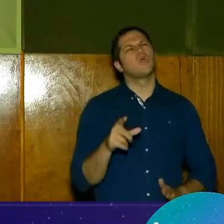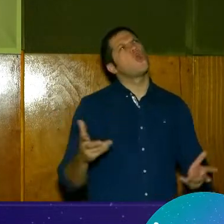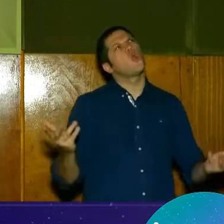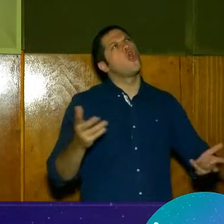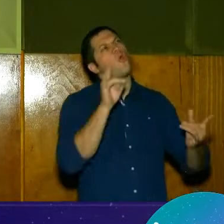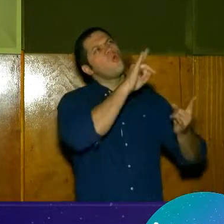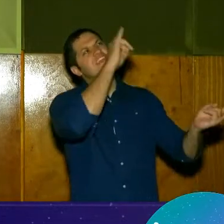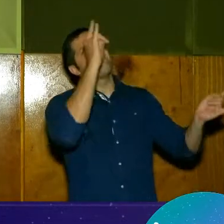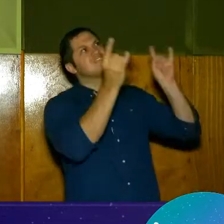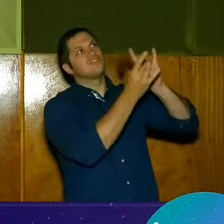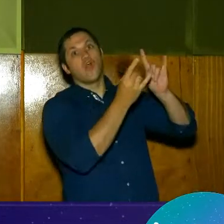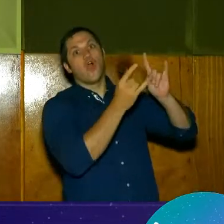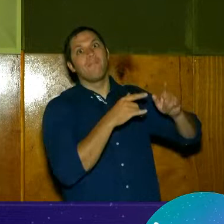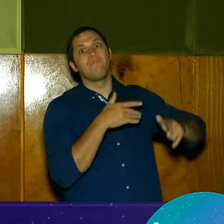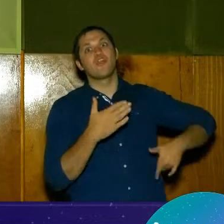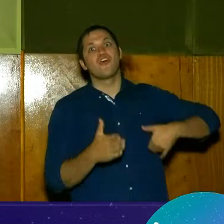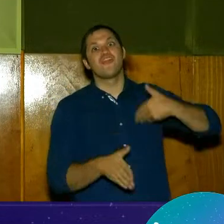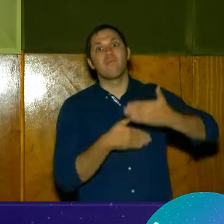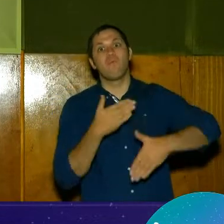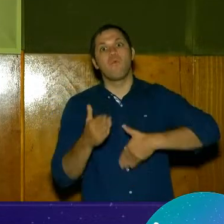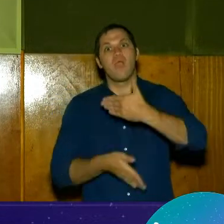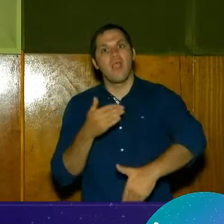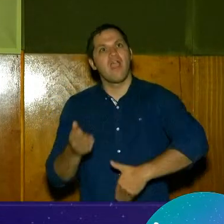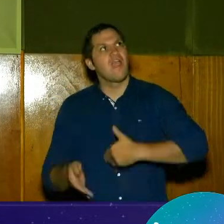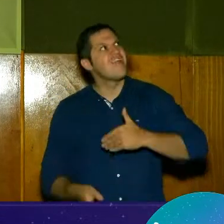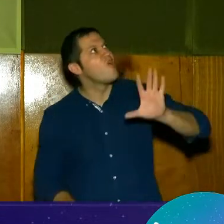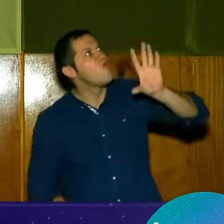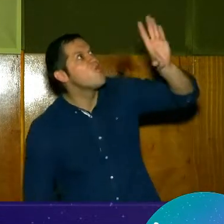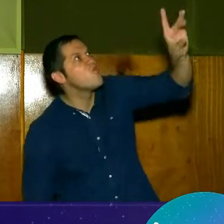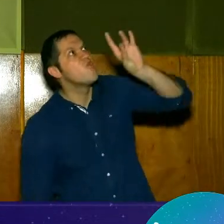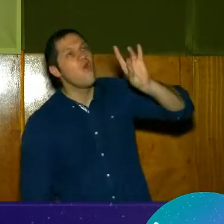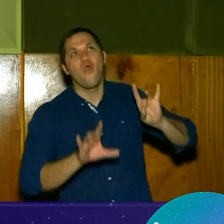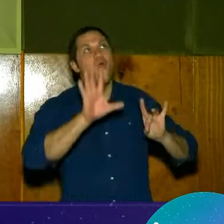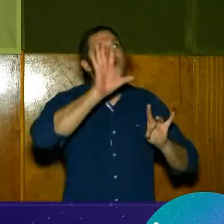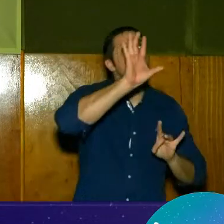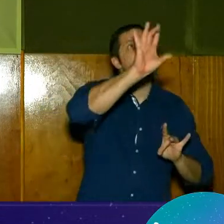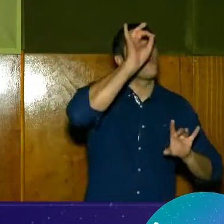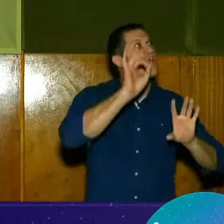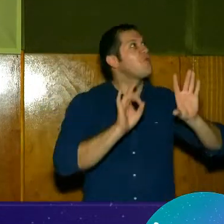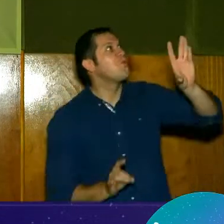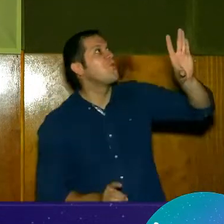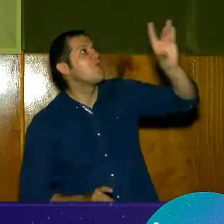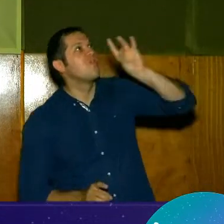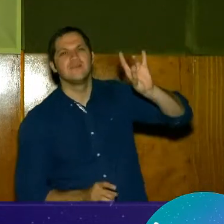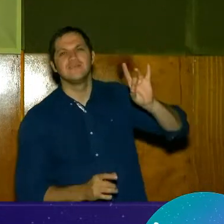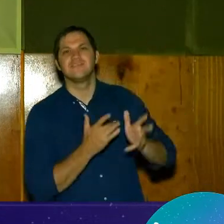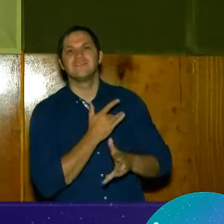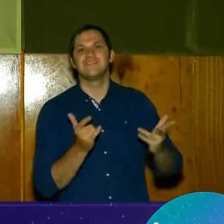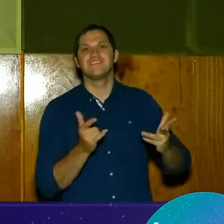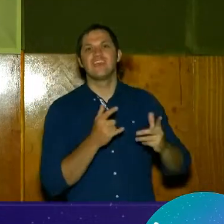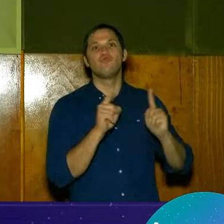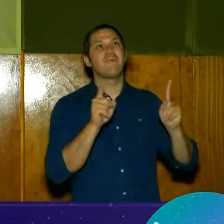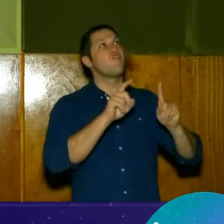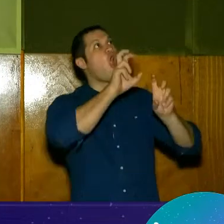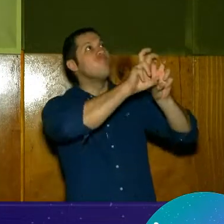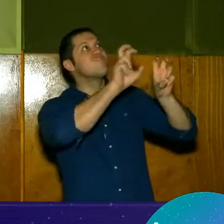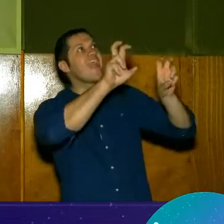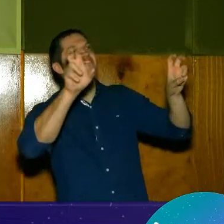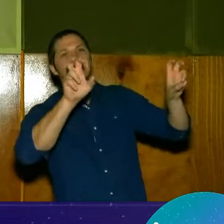empezamos a ver cosas un poquito diferentes si se fijarán al principio era solo cosmología cómo es el universo